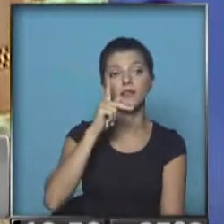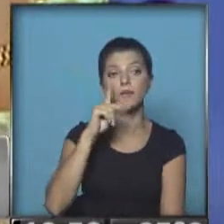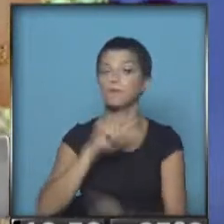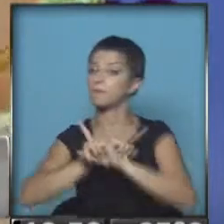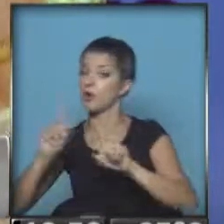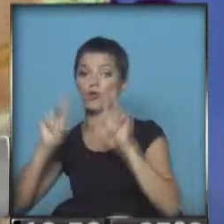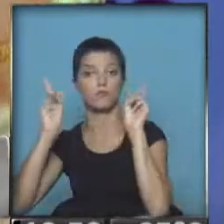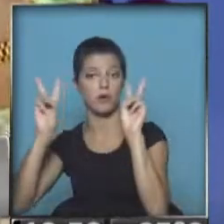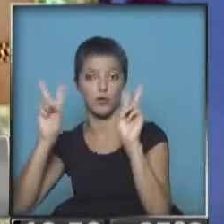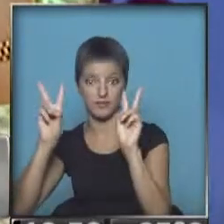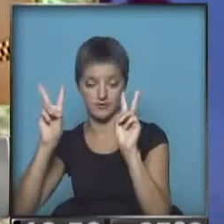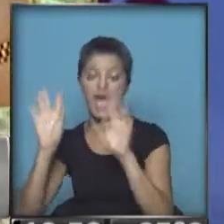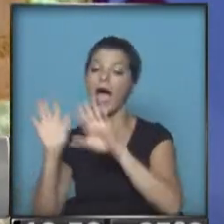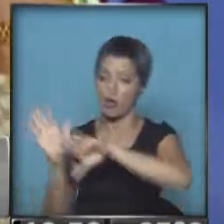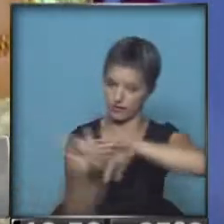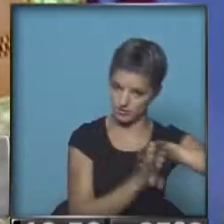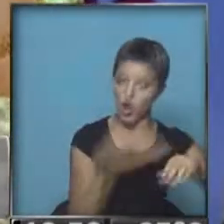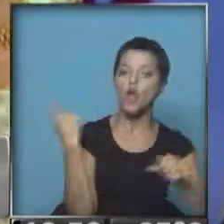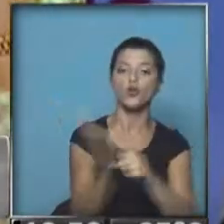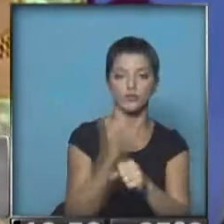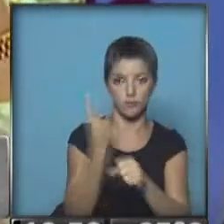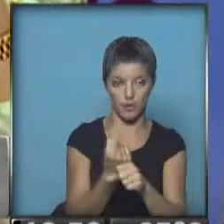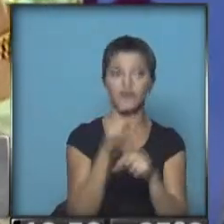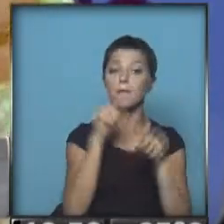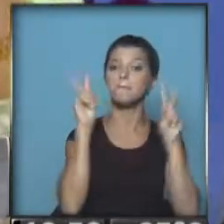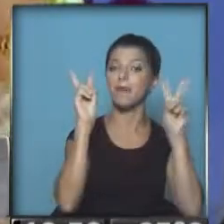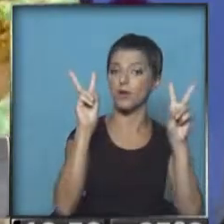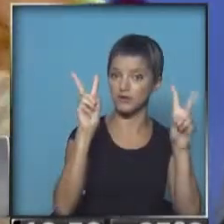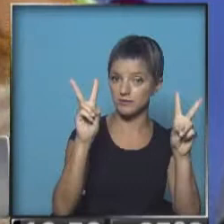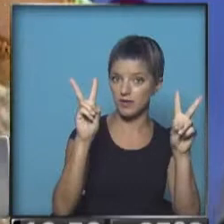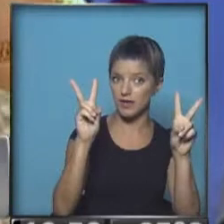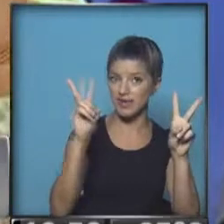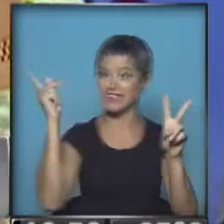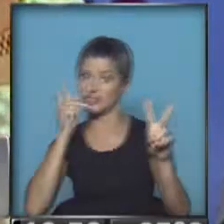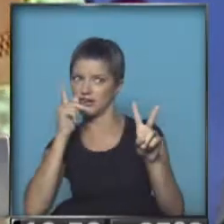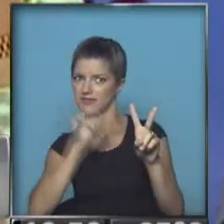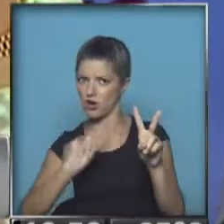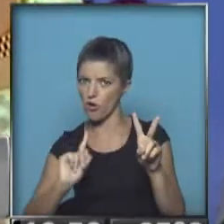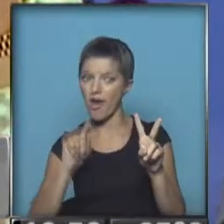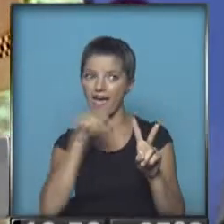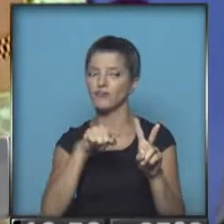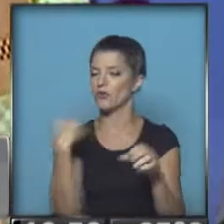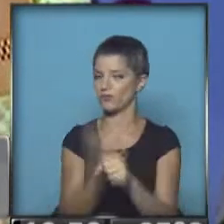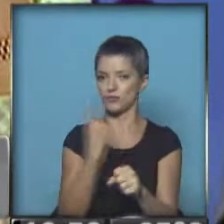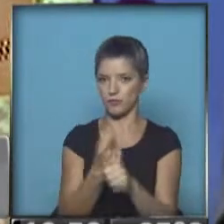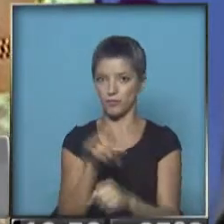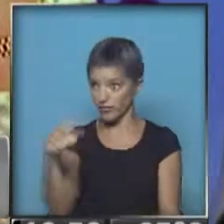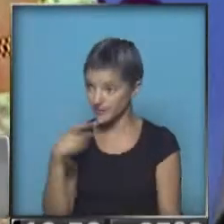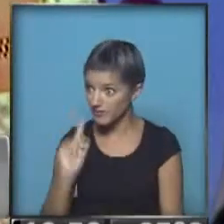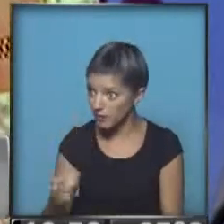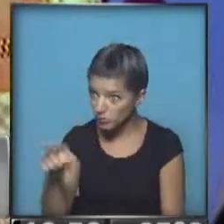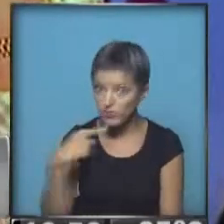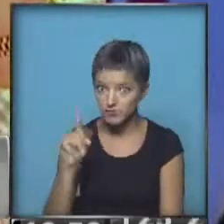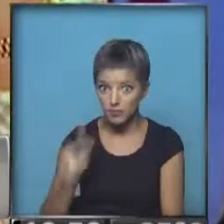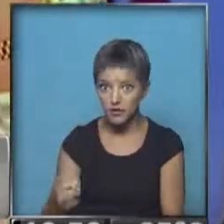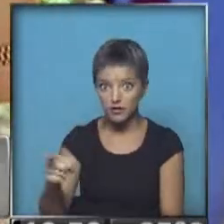peronista. Lo que no se puede es ser peronista sin ser kirchnerista. Porque, ¿o lo decís vos también? ¿Vos también